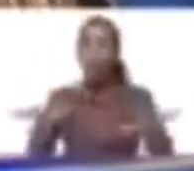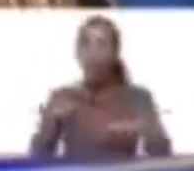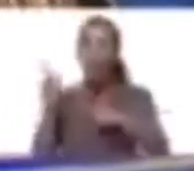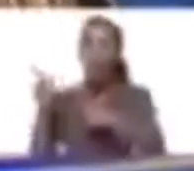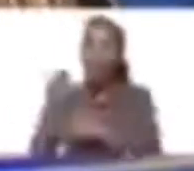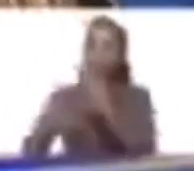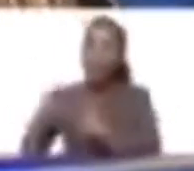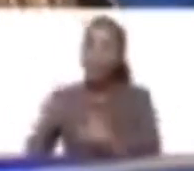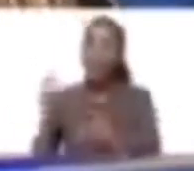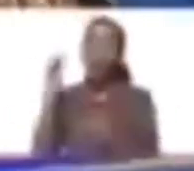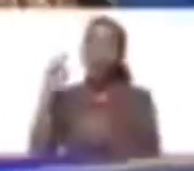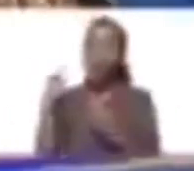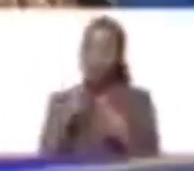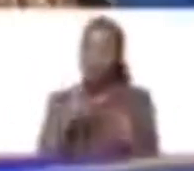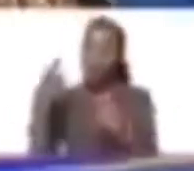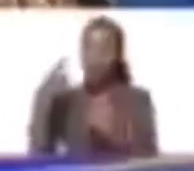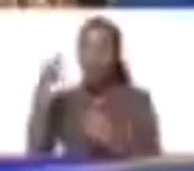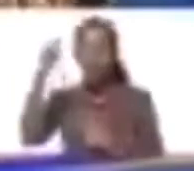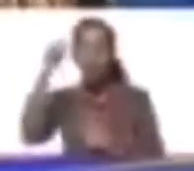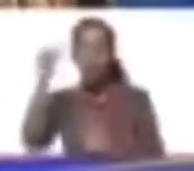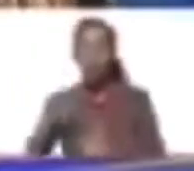para llevarla por día.